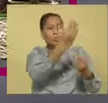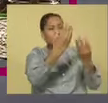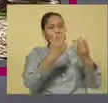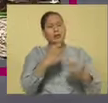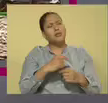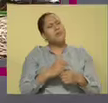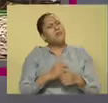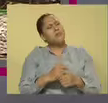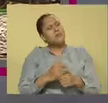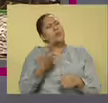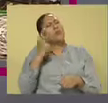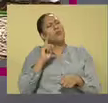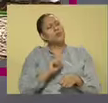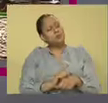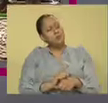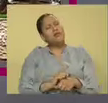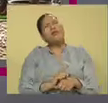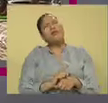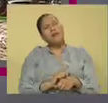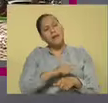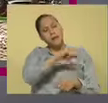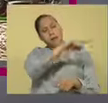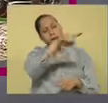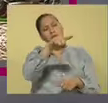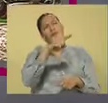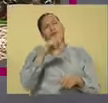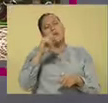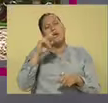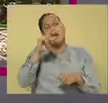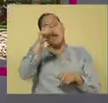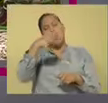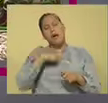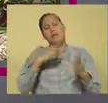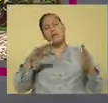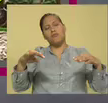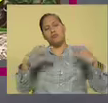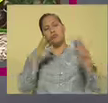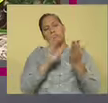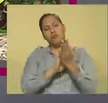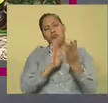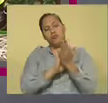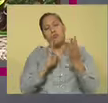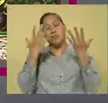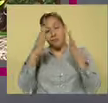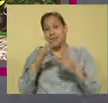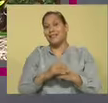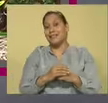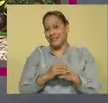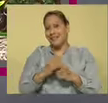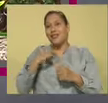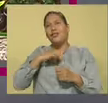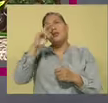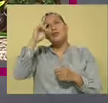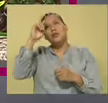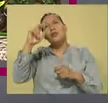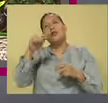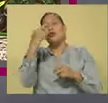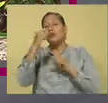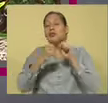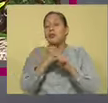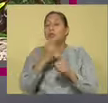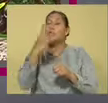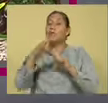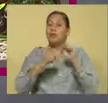decía yo, algún día todos esos que viven ahí me van a aplaudir. Fíjate tú, tenía yo 12 años, 10